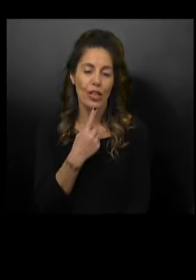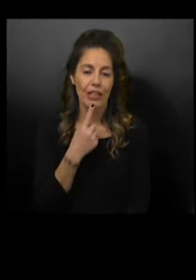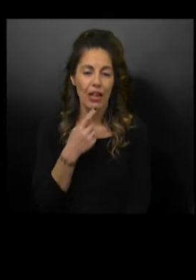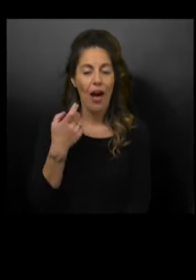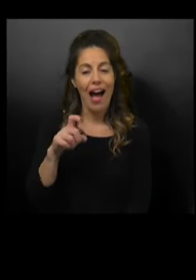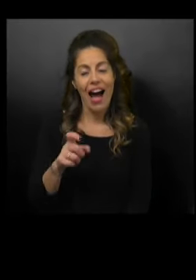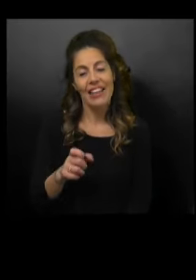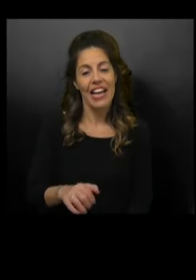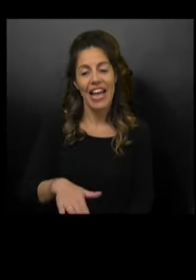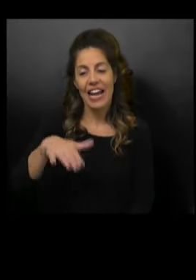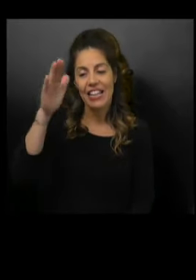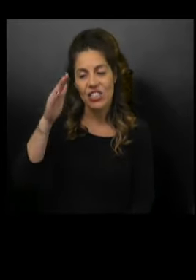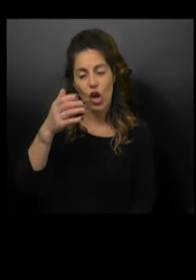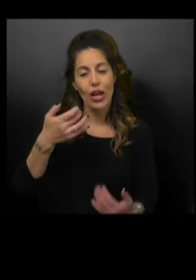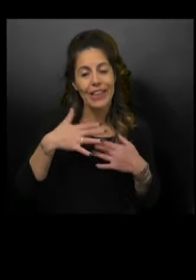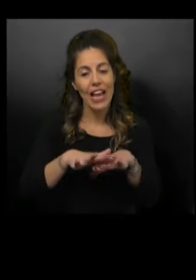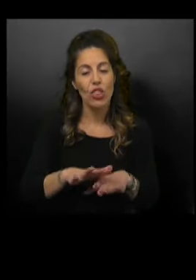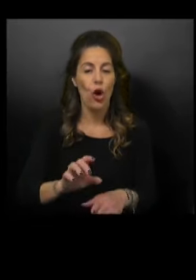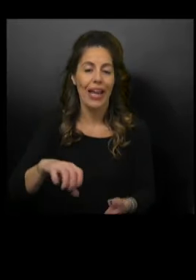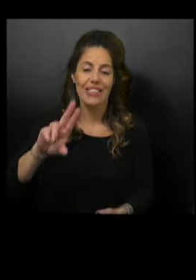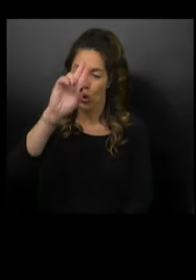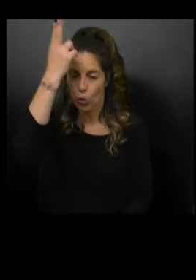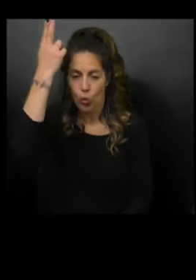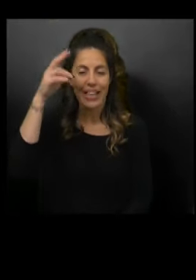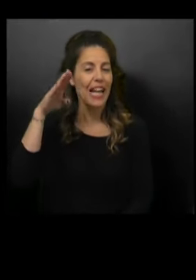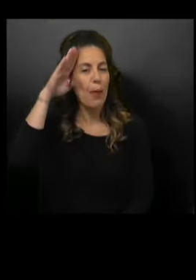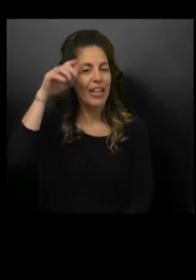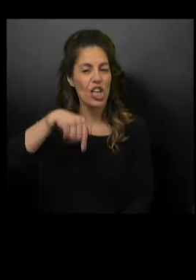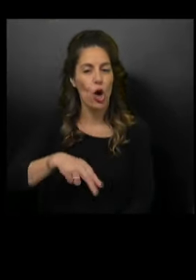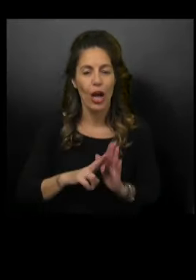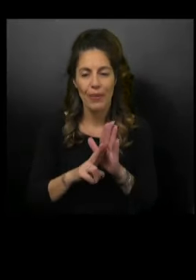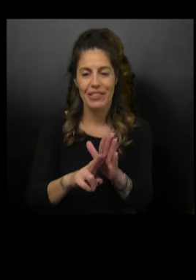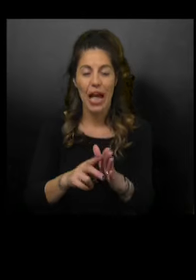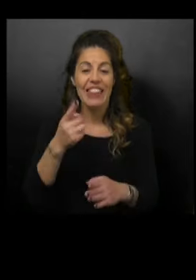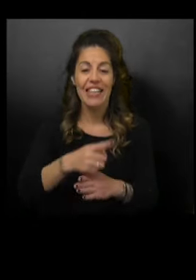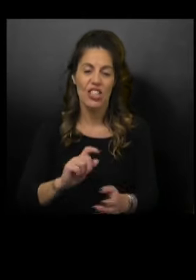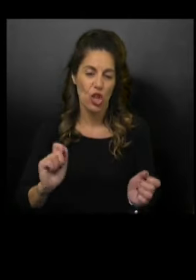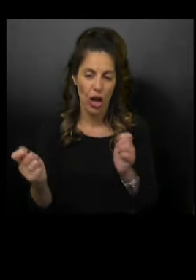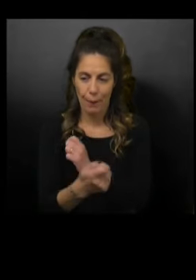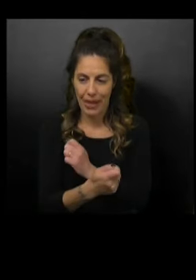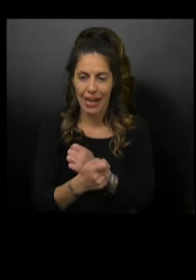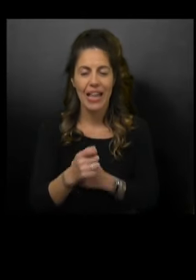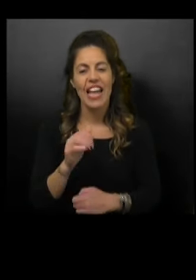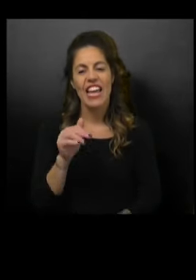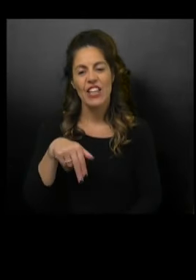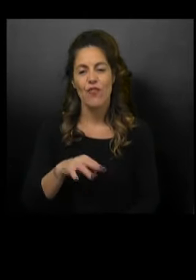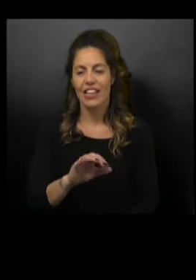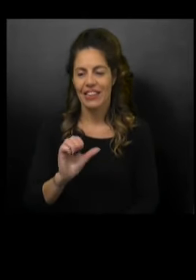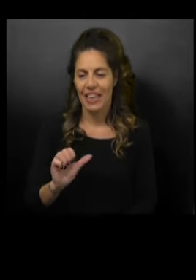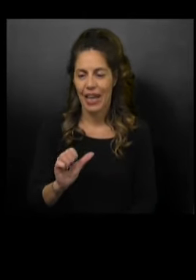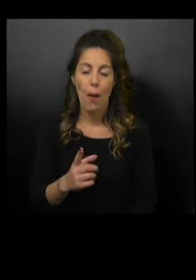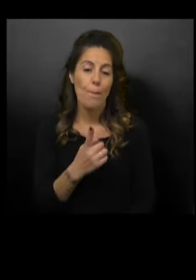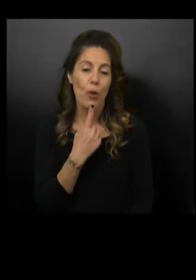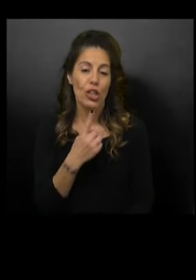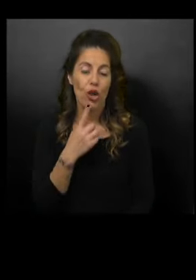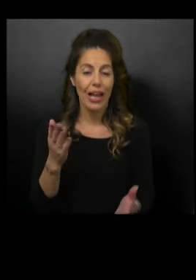siendo parte de ese Uruguay al que manini hoy representa pero decidió cambiar y Lorena ifante politóloga